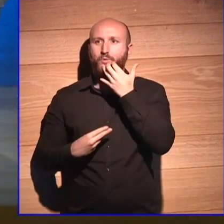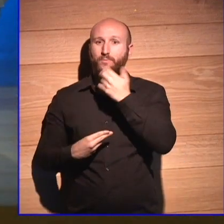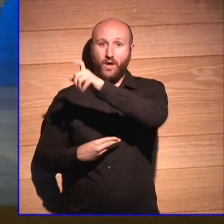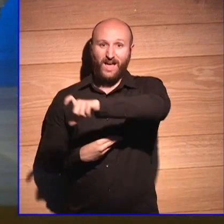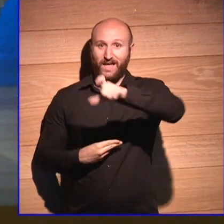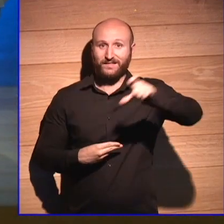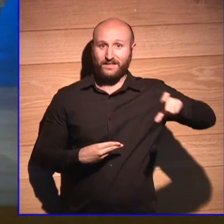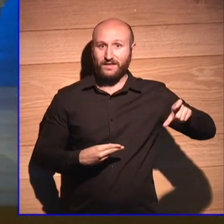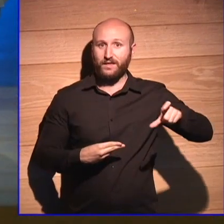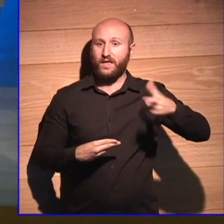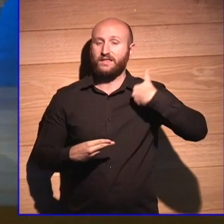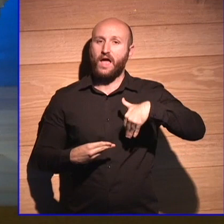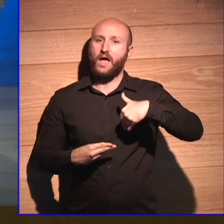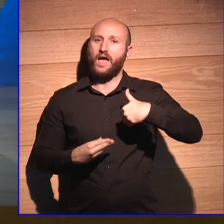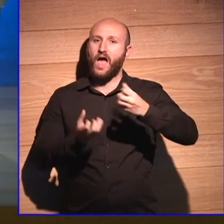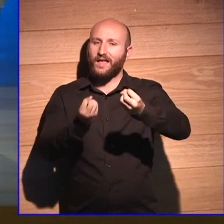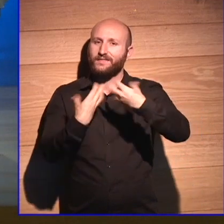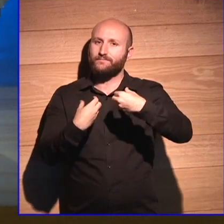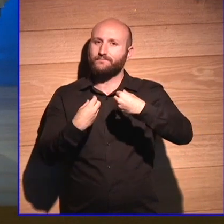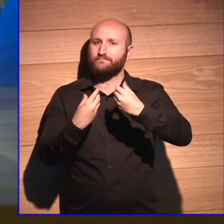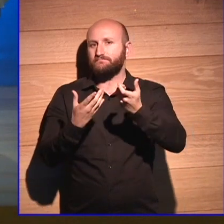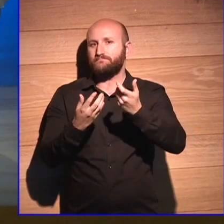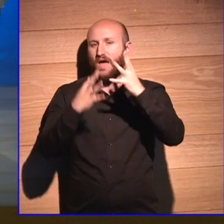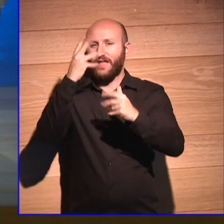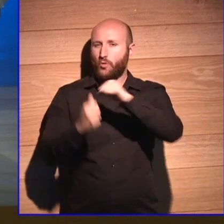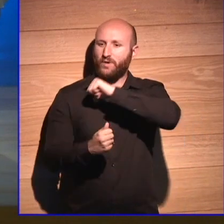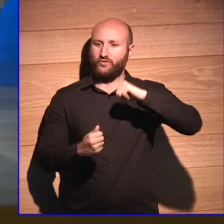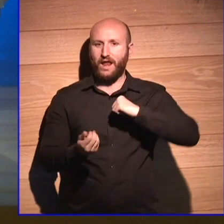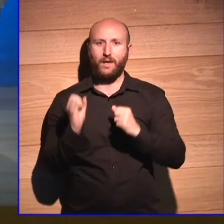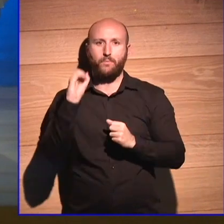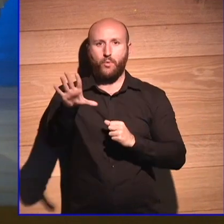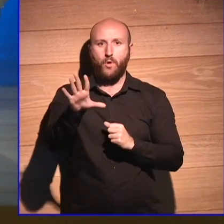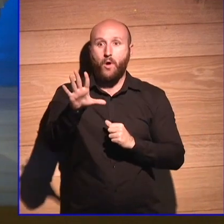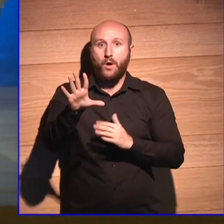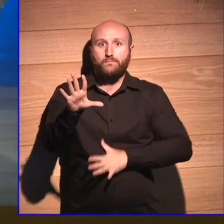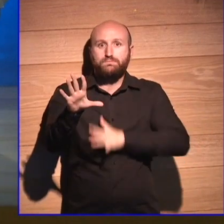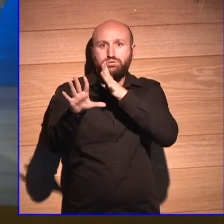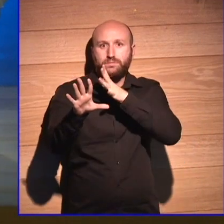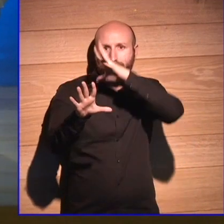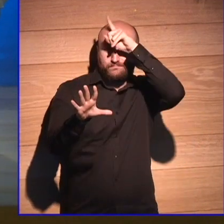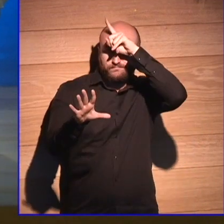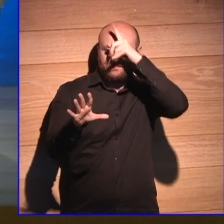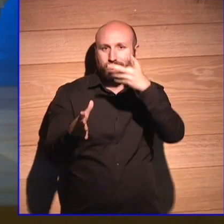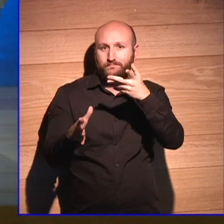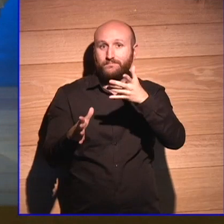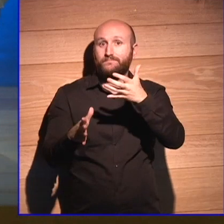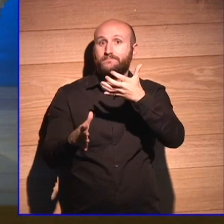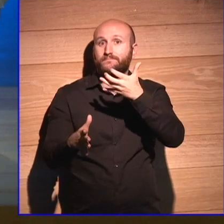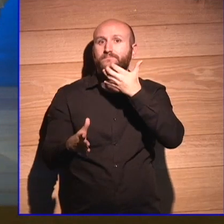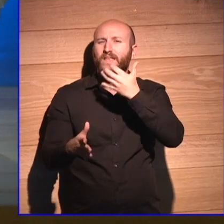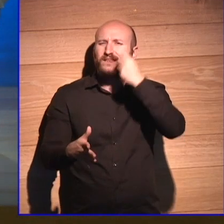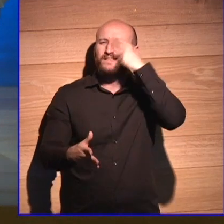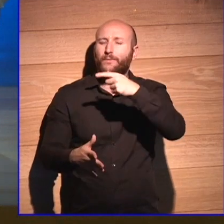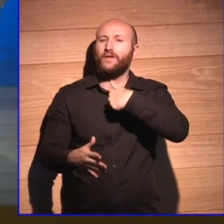dejado los datos personales y luego se arrepienten, ¿no? Pero, claro, si fueran conscientes, sobre todo yo me